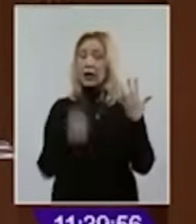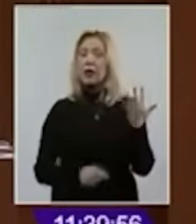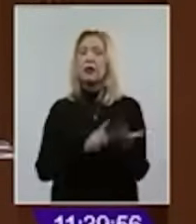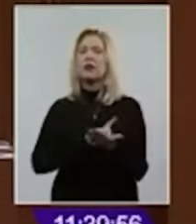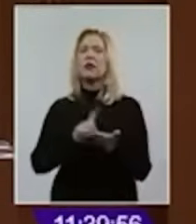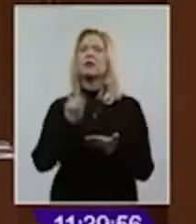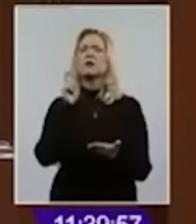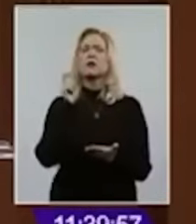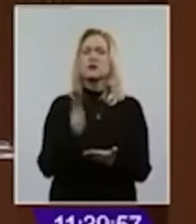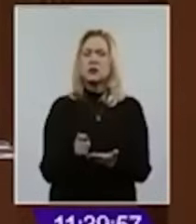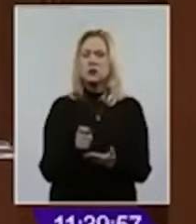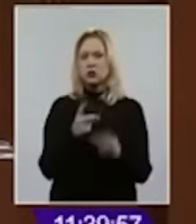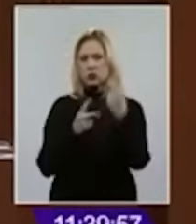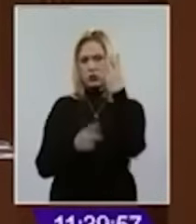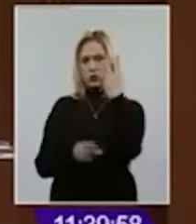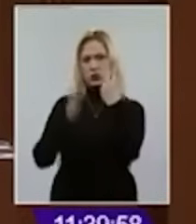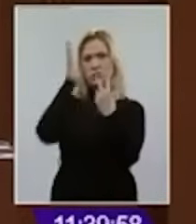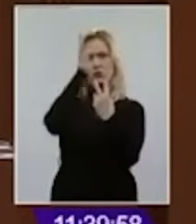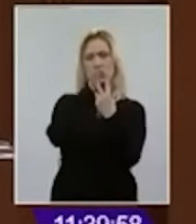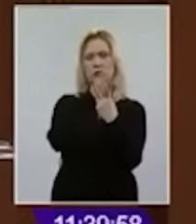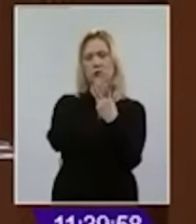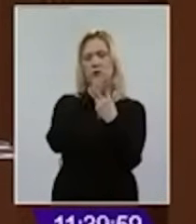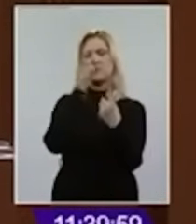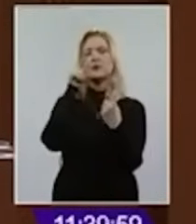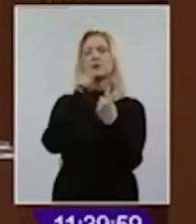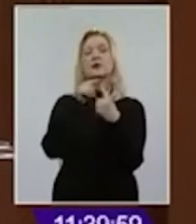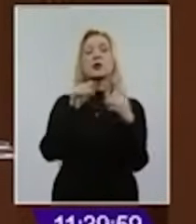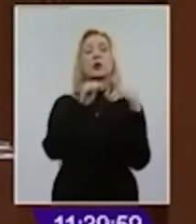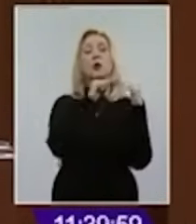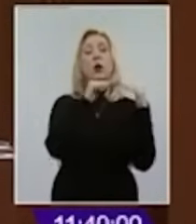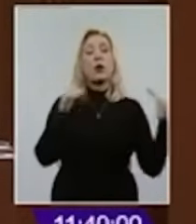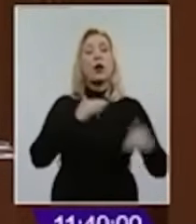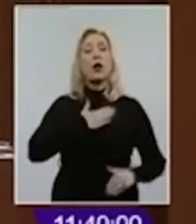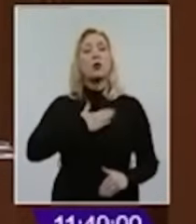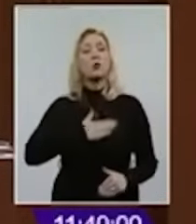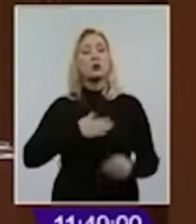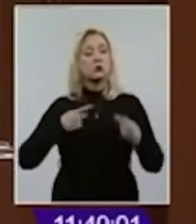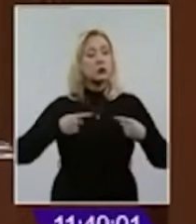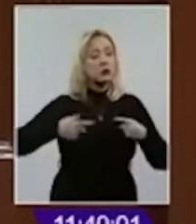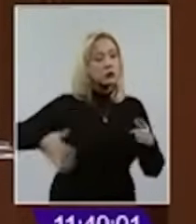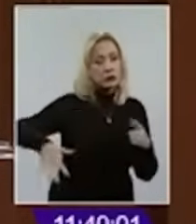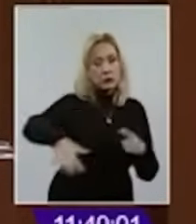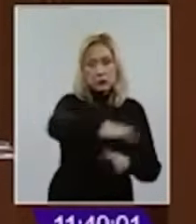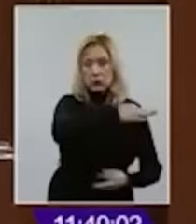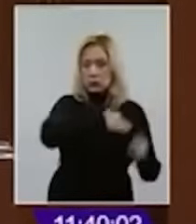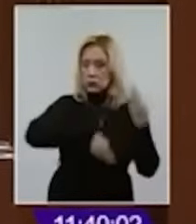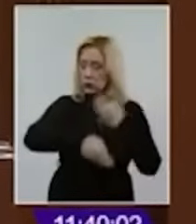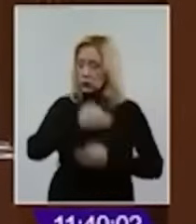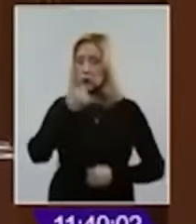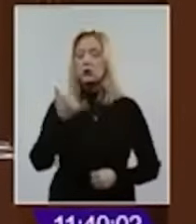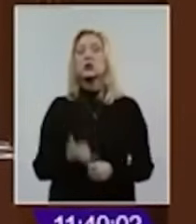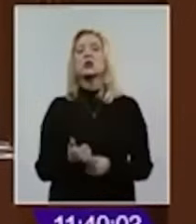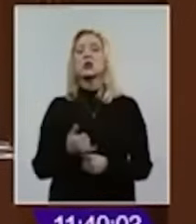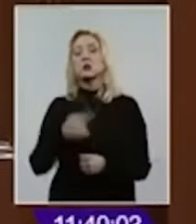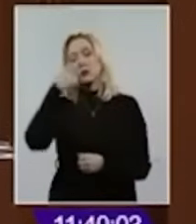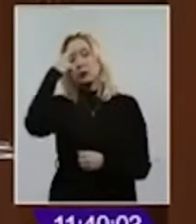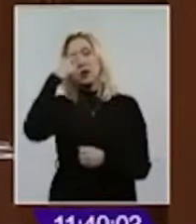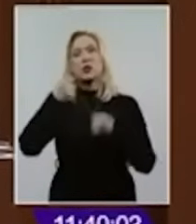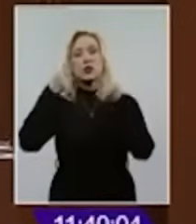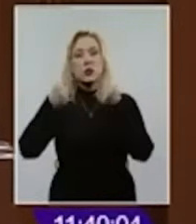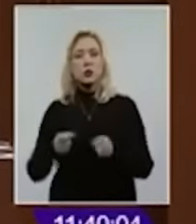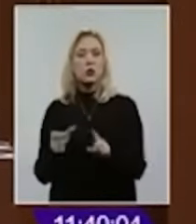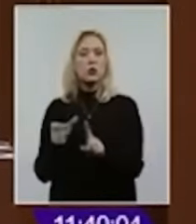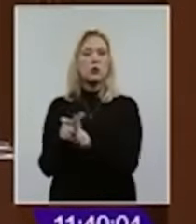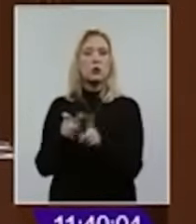dos ámbitos: el de la igualdad y la justicia social y el de la seguridad ciudadana y las garantías